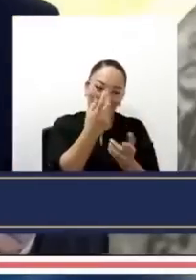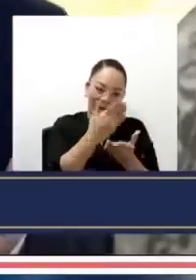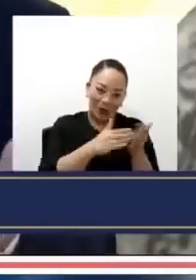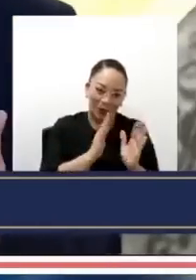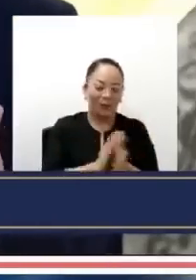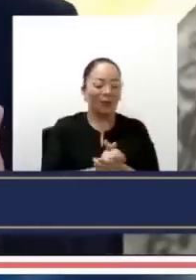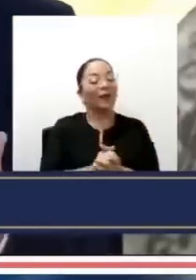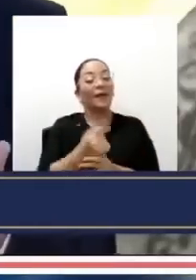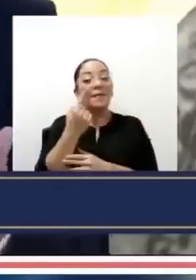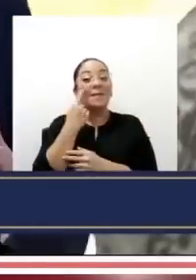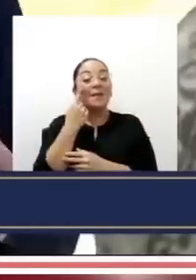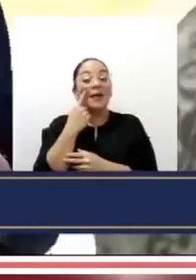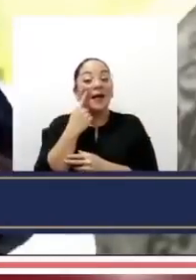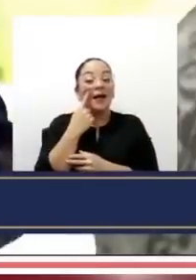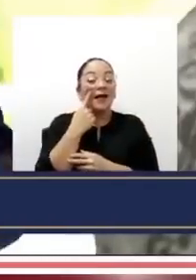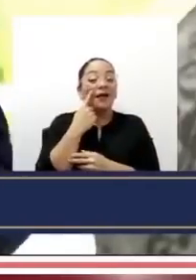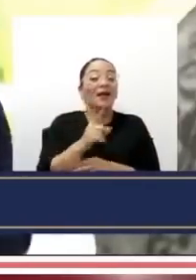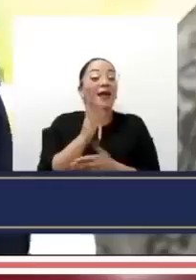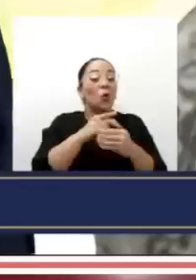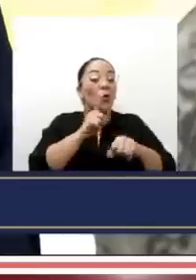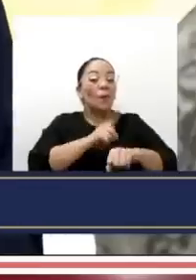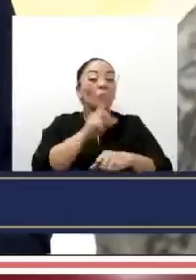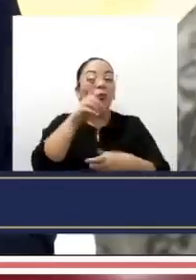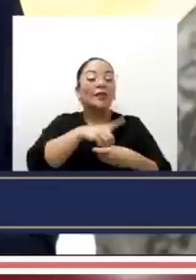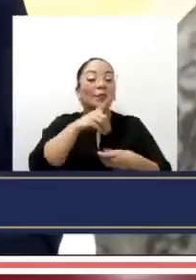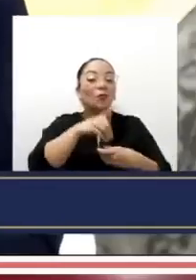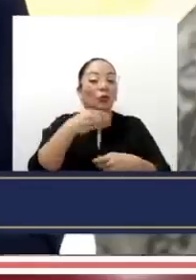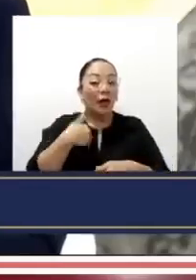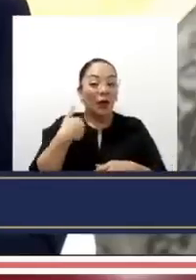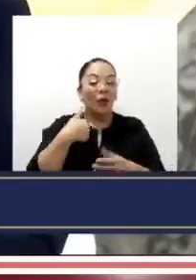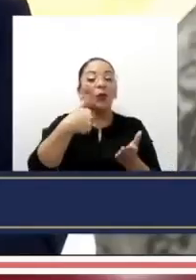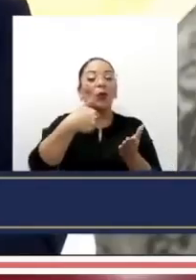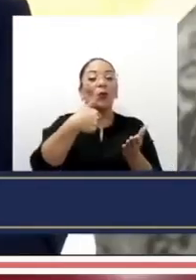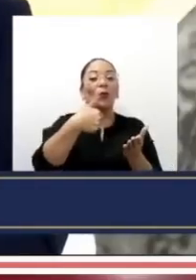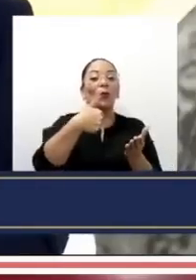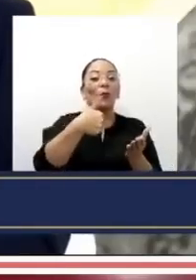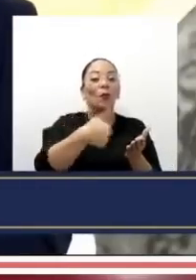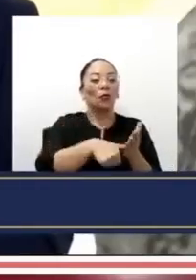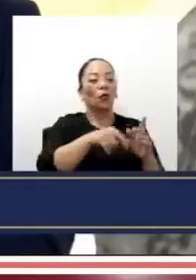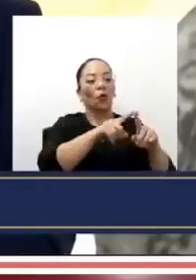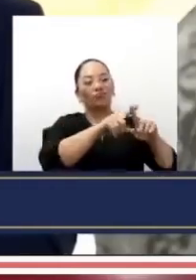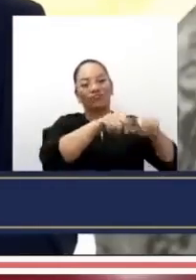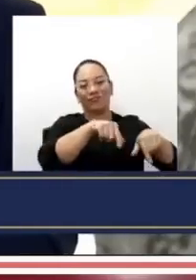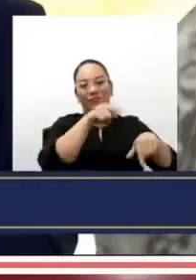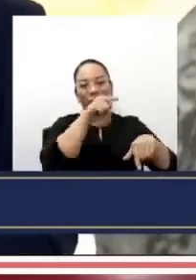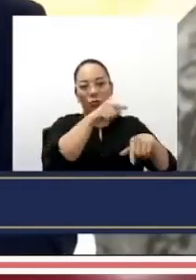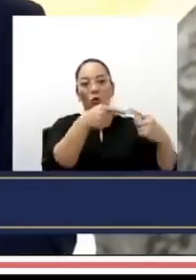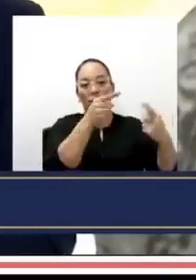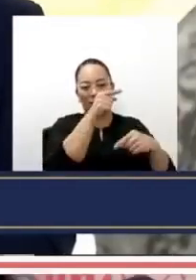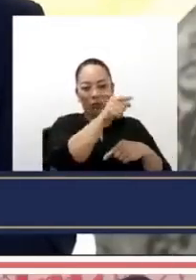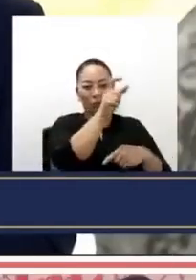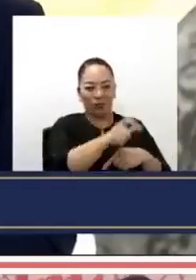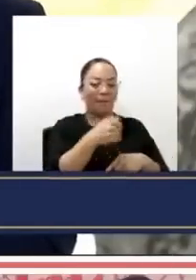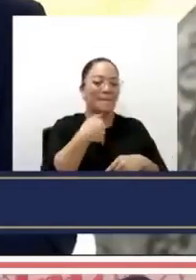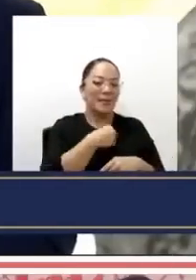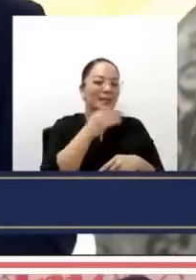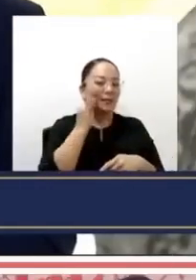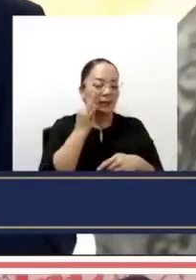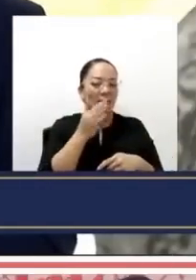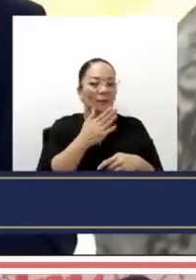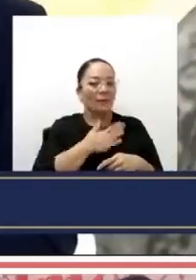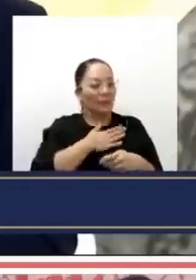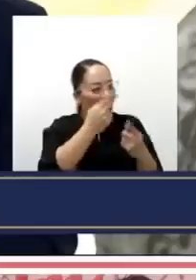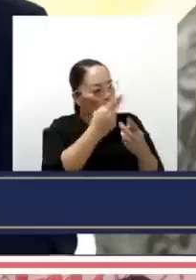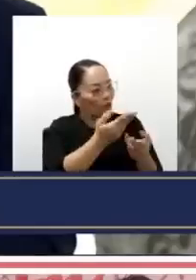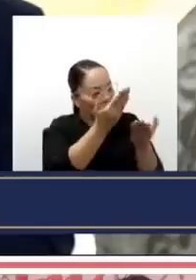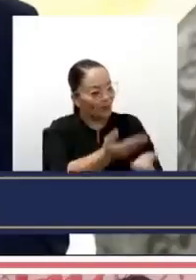algún momento un diputado votó el voto de censura contra usted, señora ministra, que por cierto me honra que usted